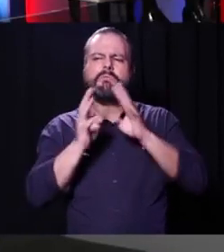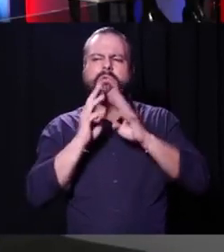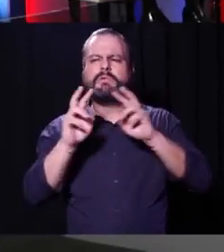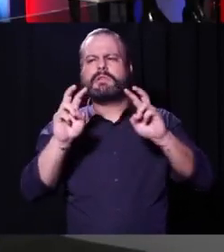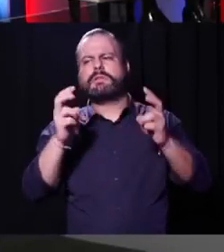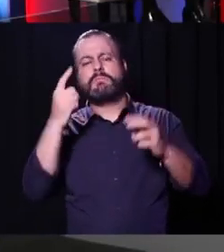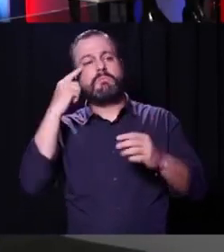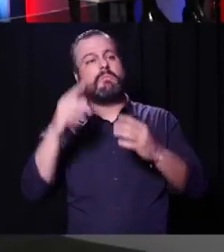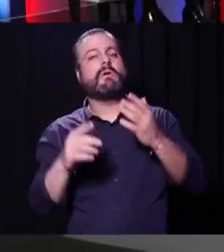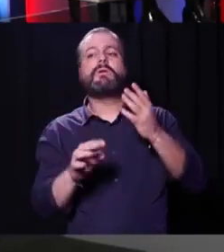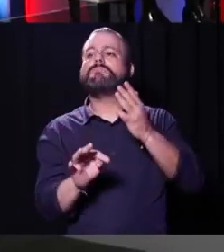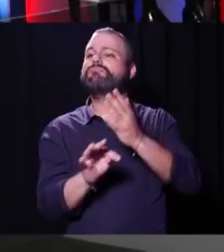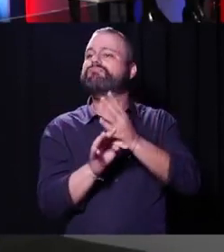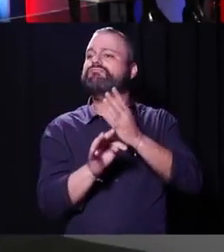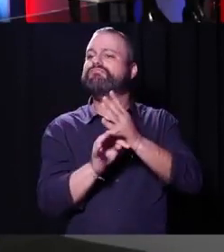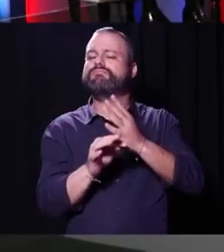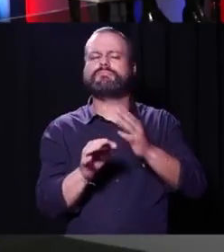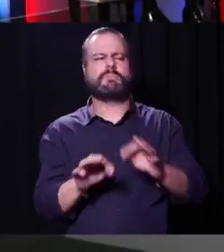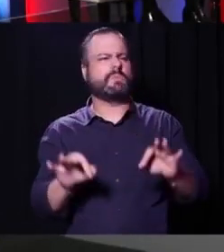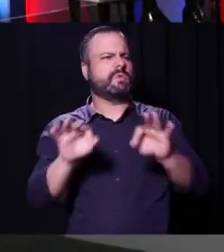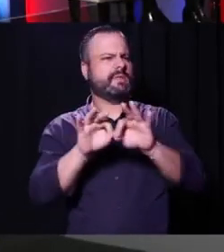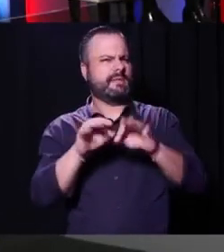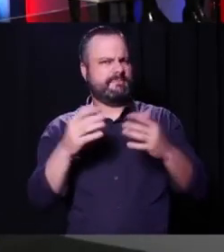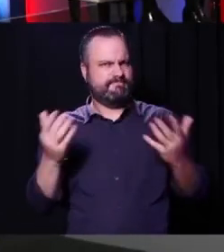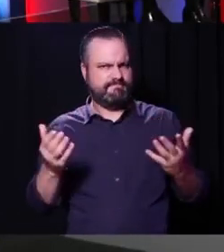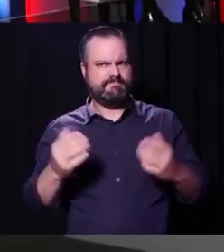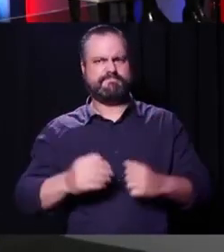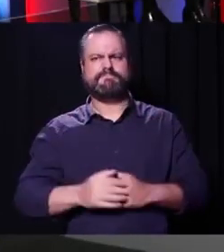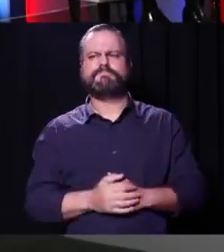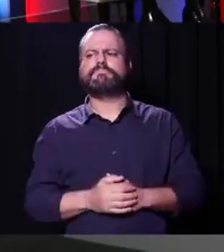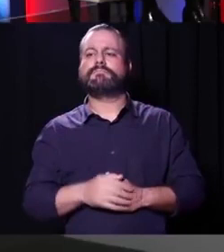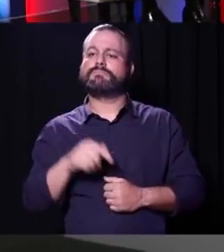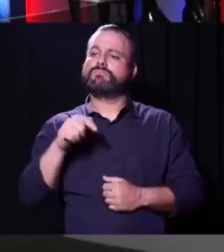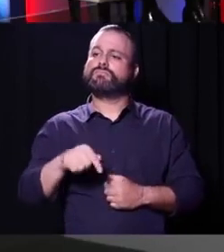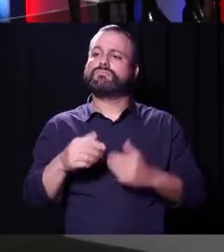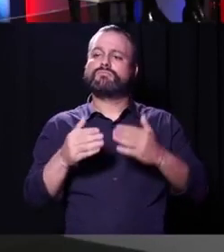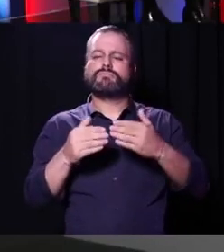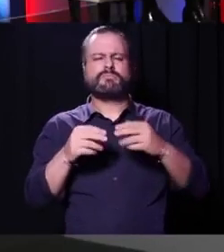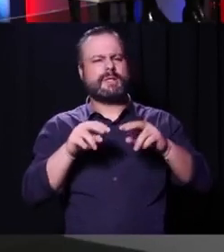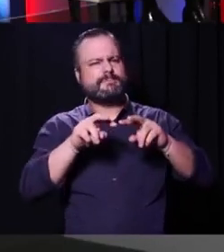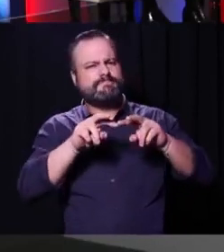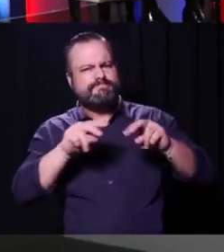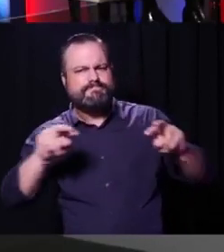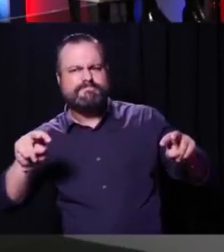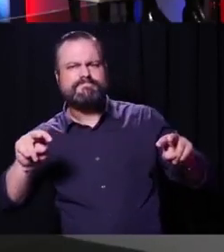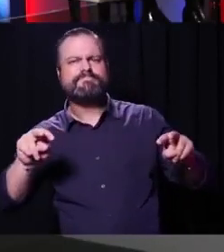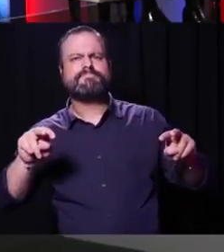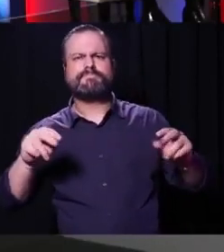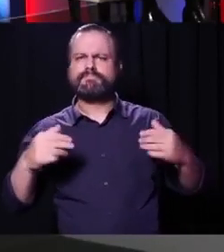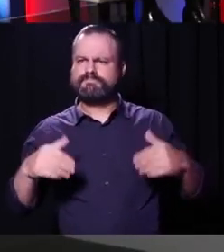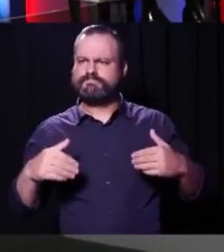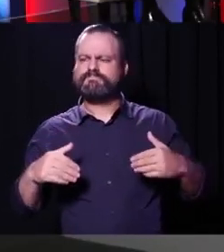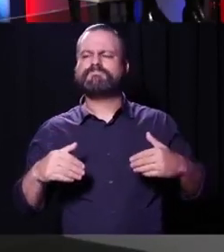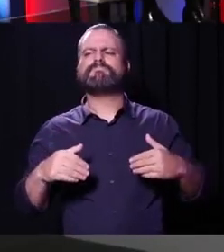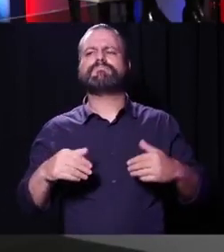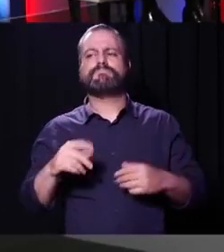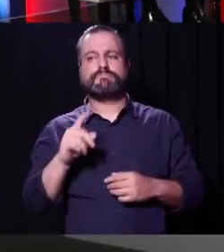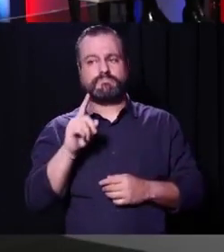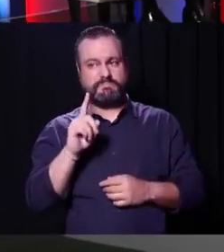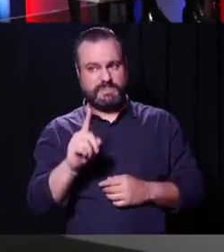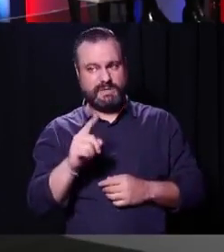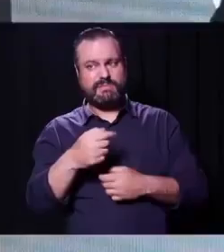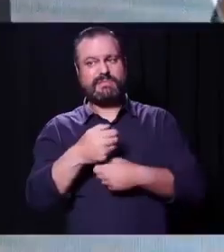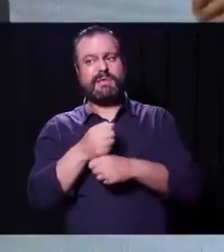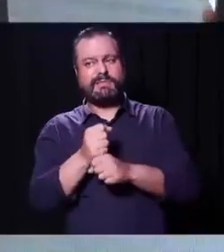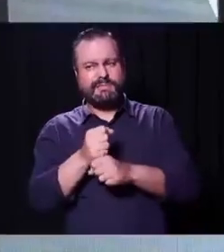tiene dificultades. El Panamá de los barrios, también con una serie de dificultades. Clase media, todo ese